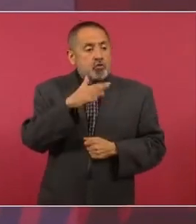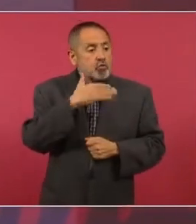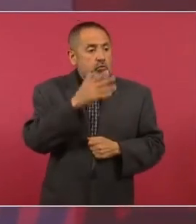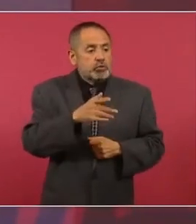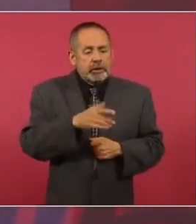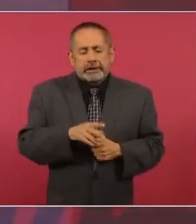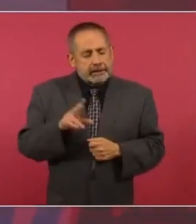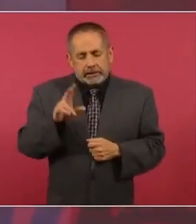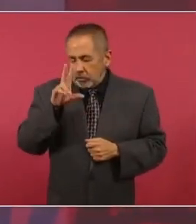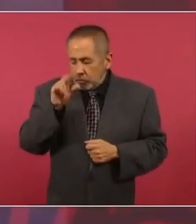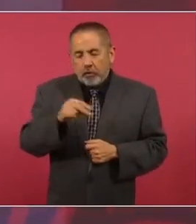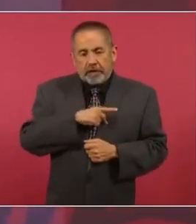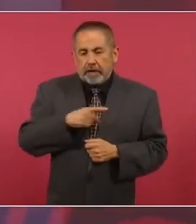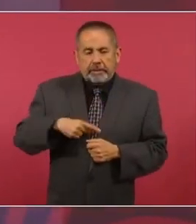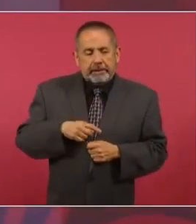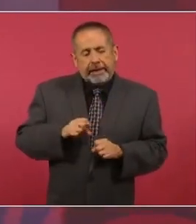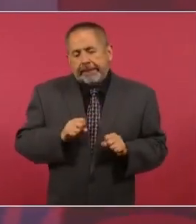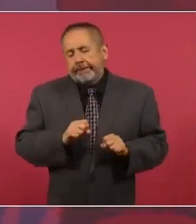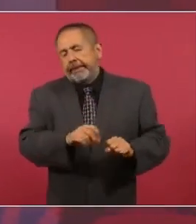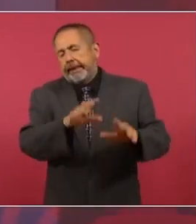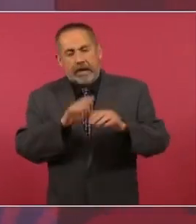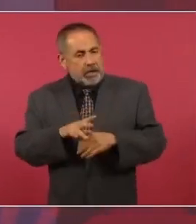corrupción ni la impunidad.